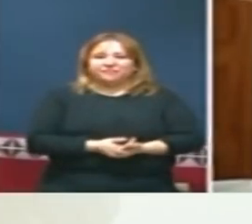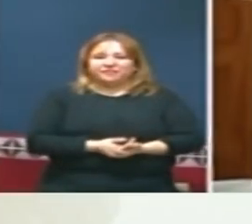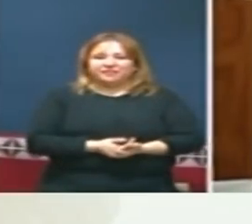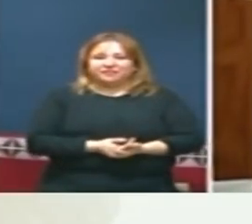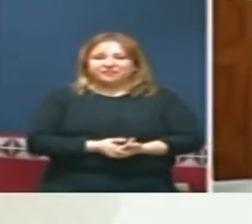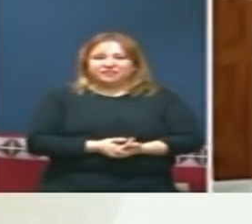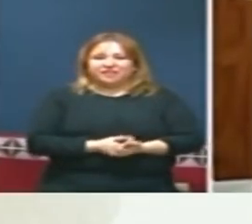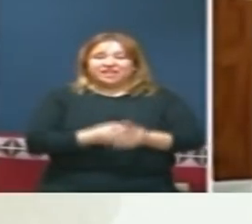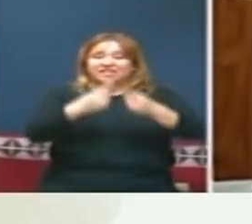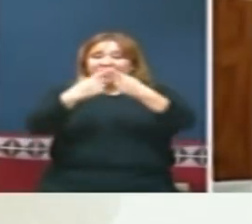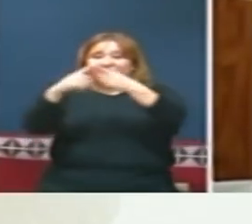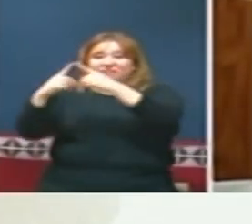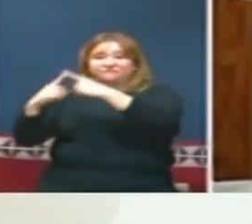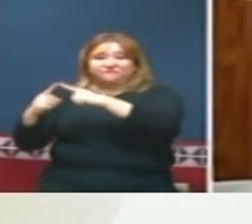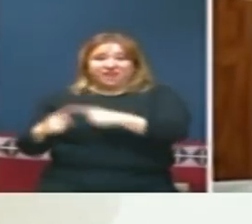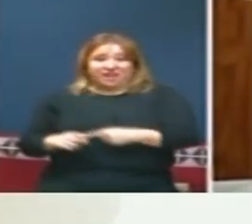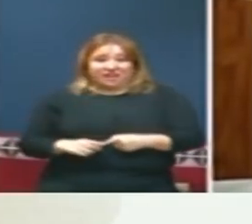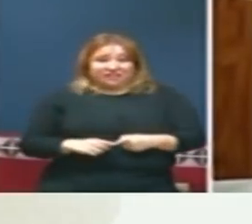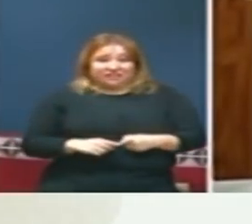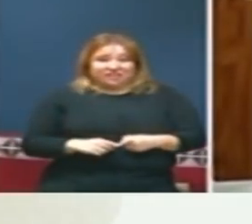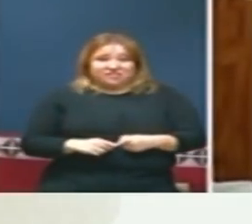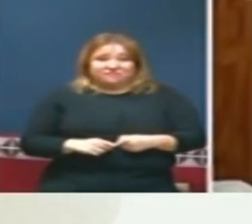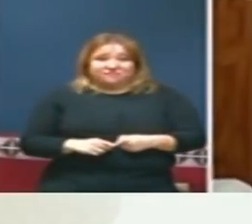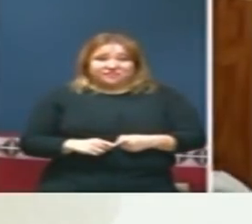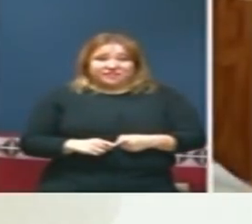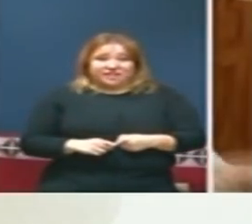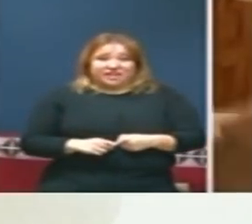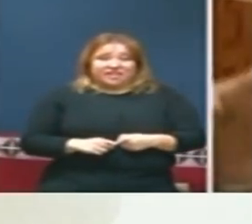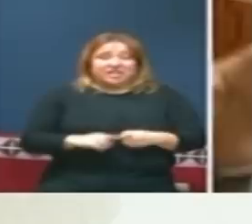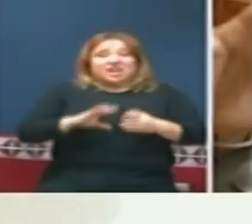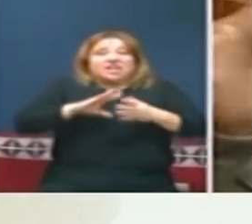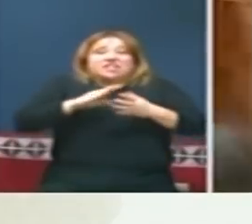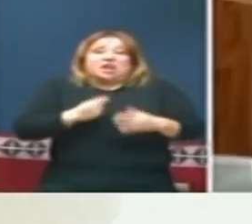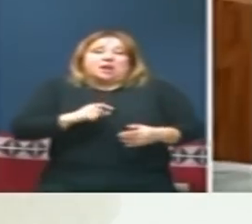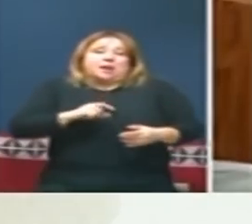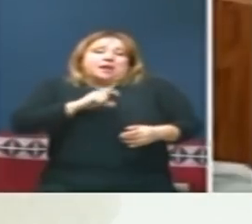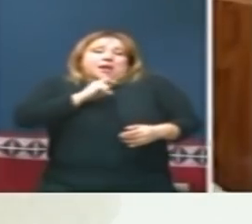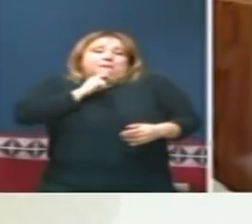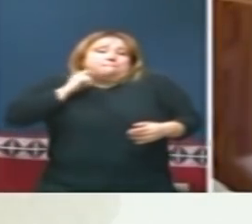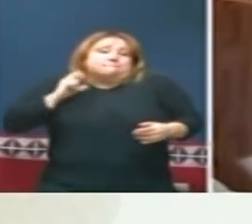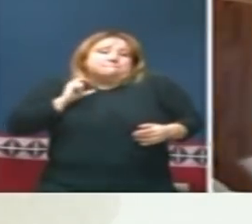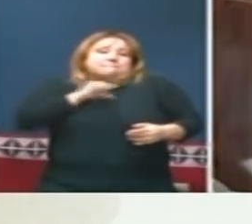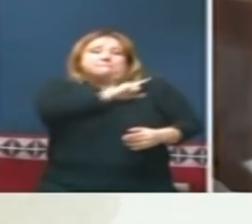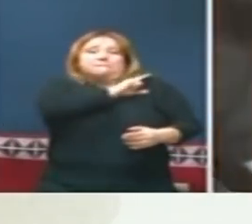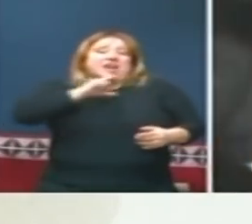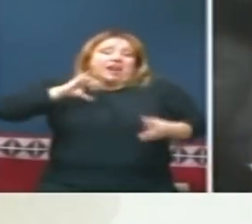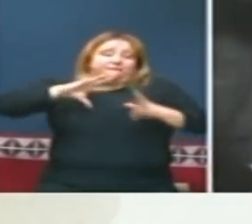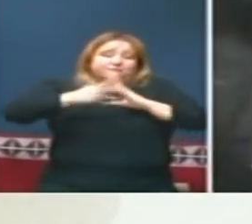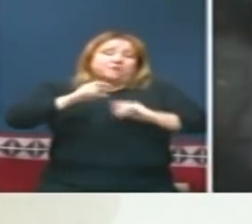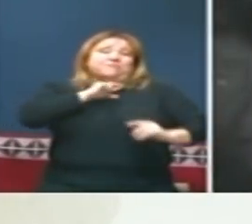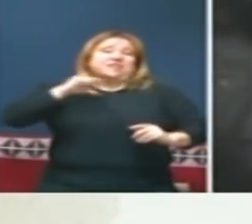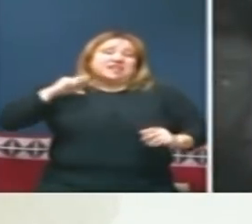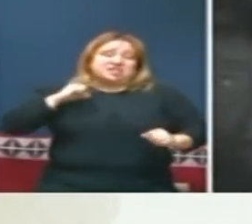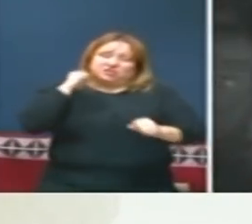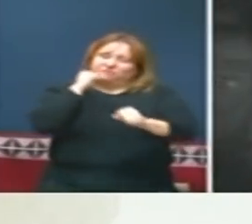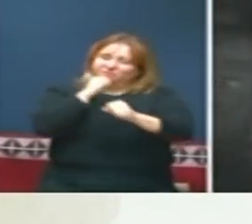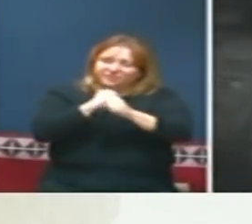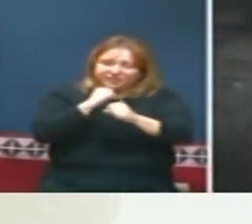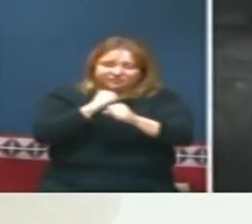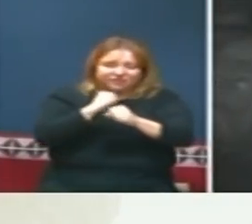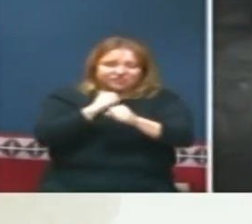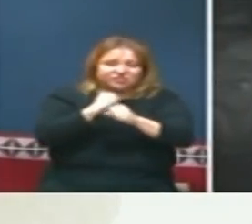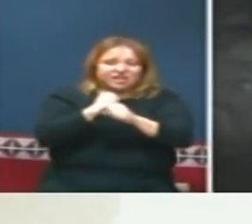2 curas distintos. La verborragia del padre Carlos, que prácticamente era